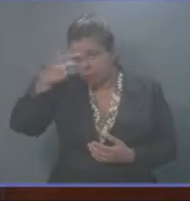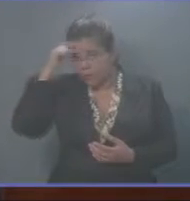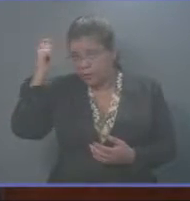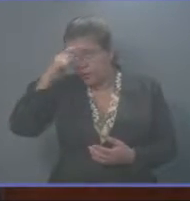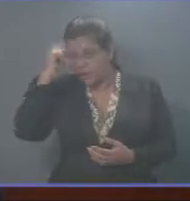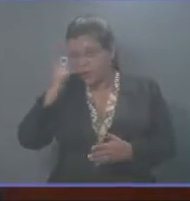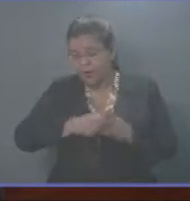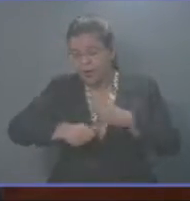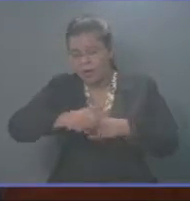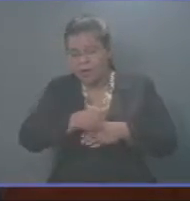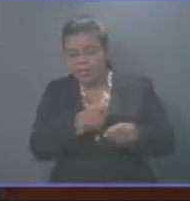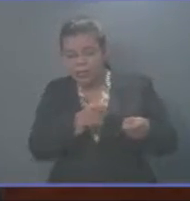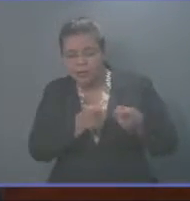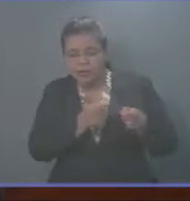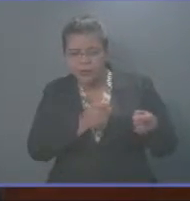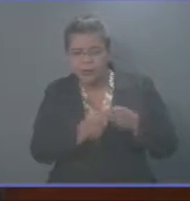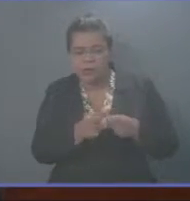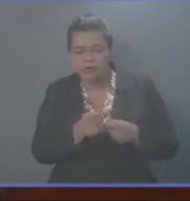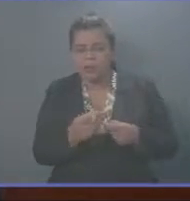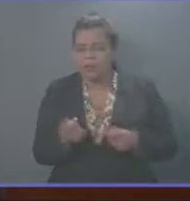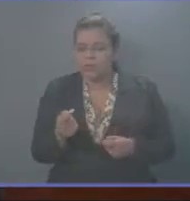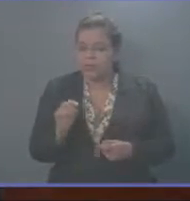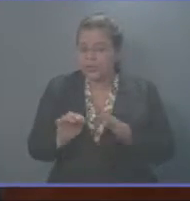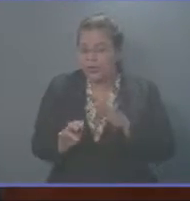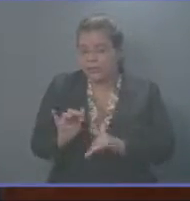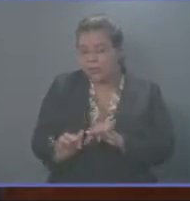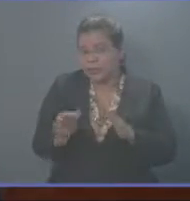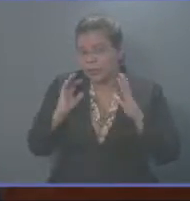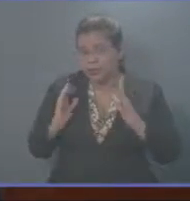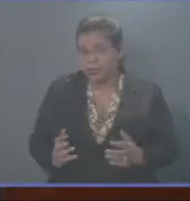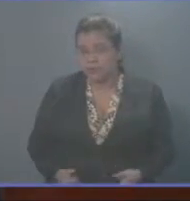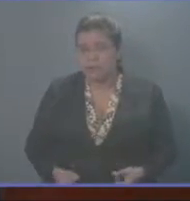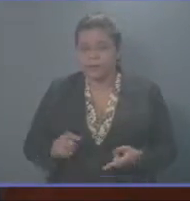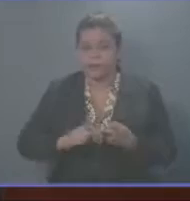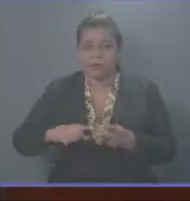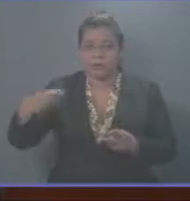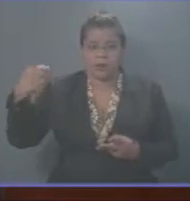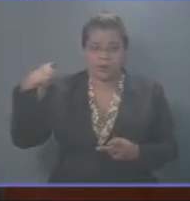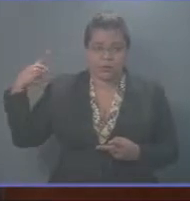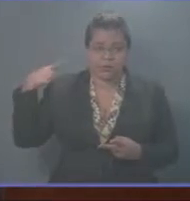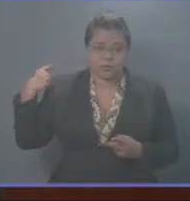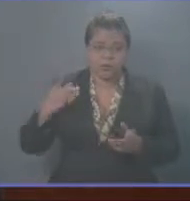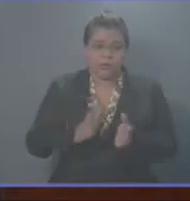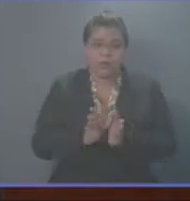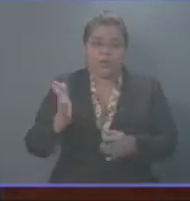personal administrativo de la Secretaría de Estado, Dirección